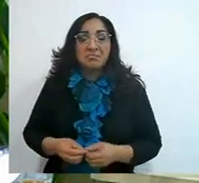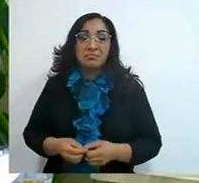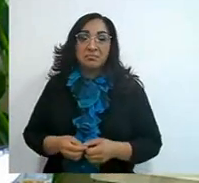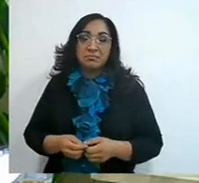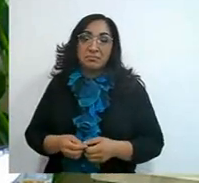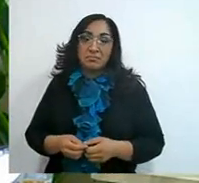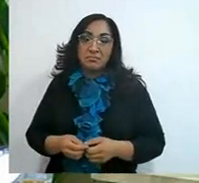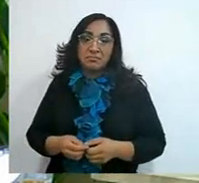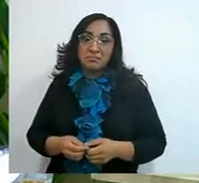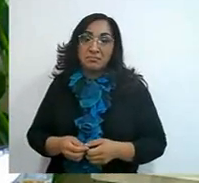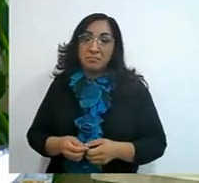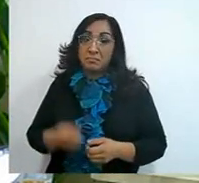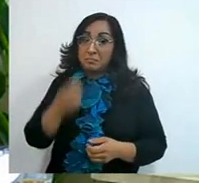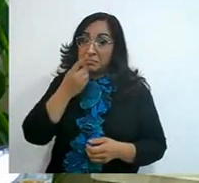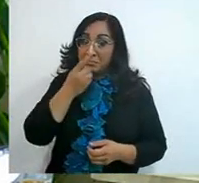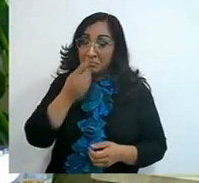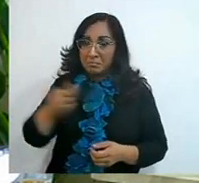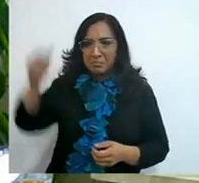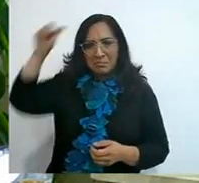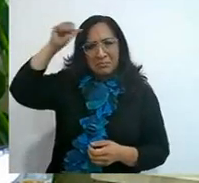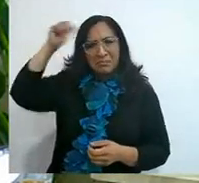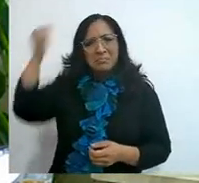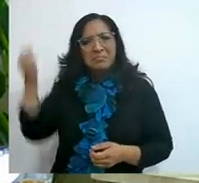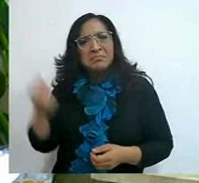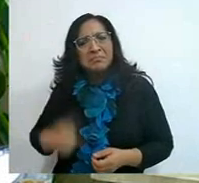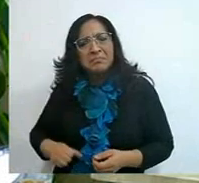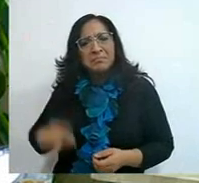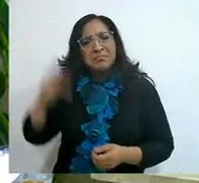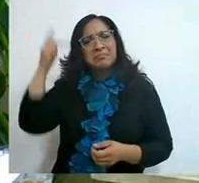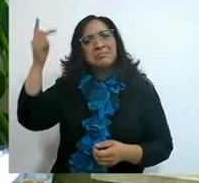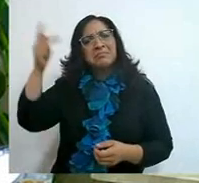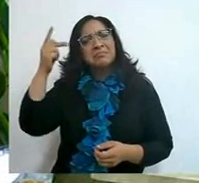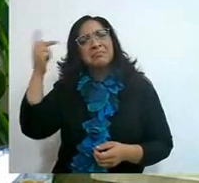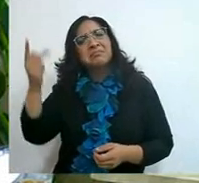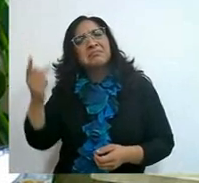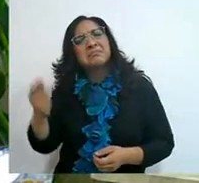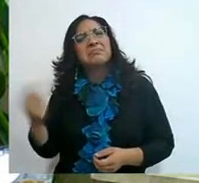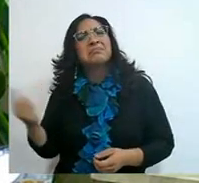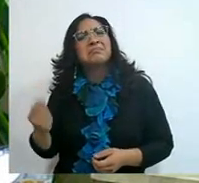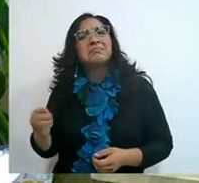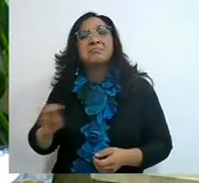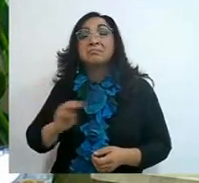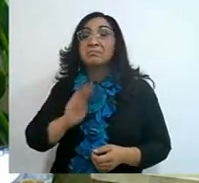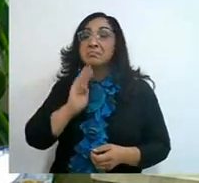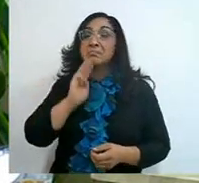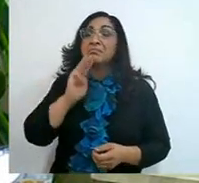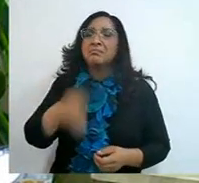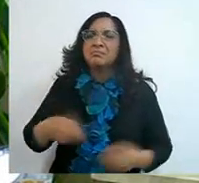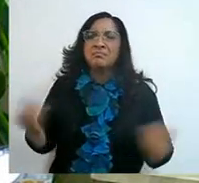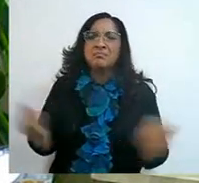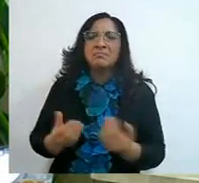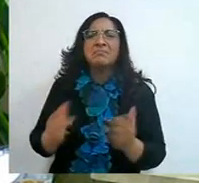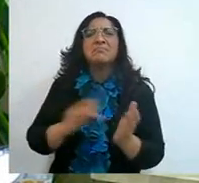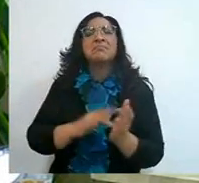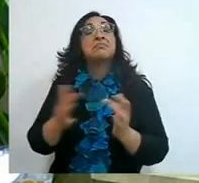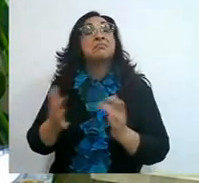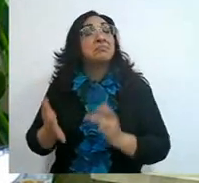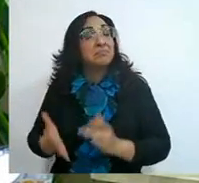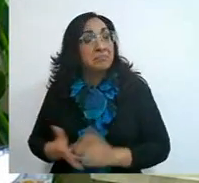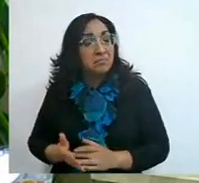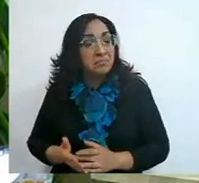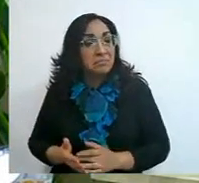el pecado del pueblo. ¿Qué mal hizo Jesús? ¿No sanó a tanta gente? ¿No hizo